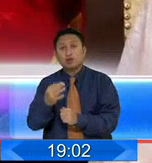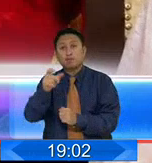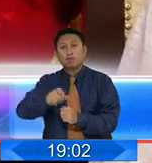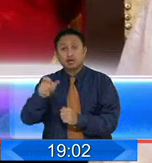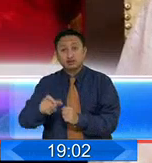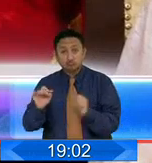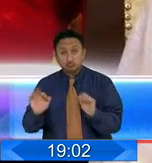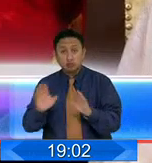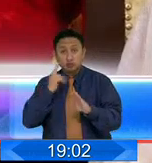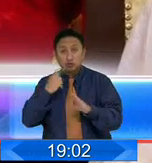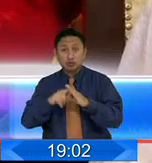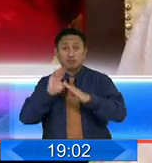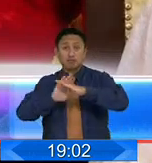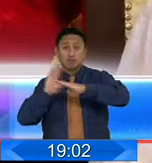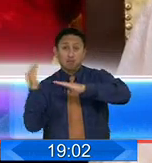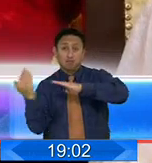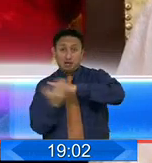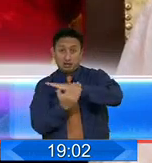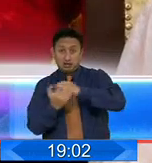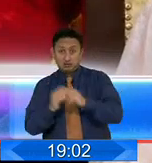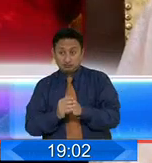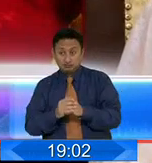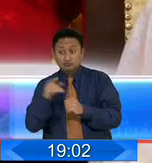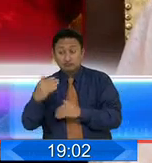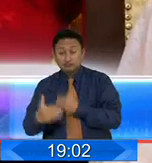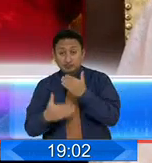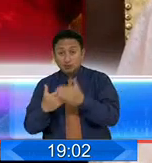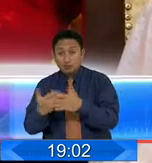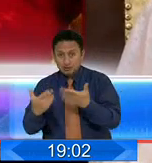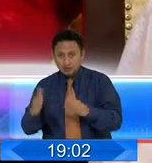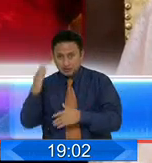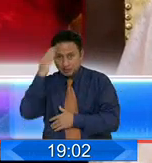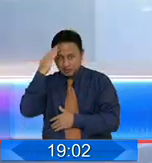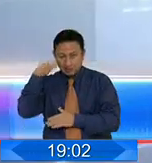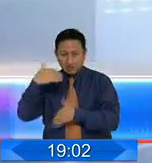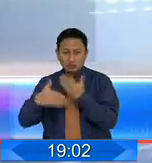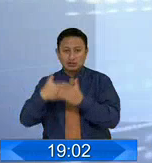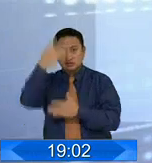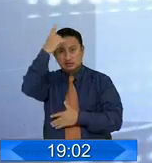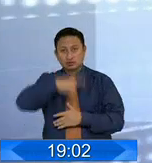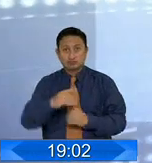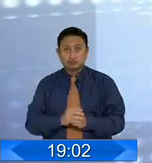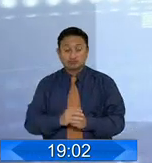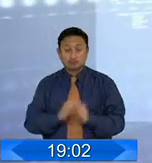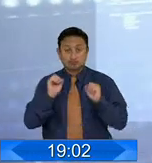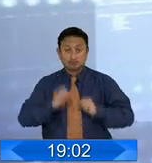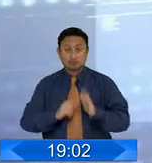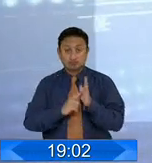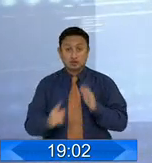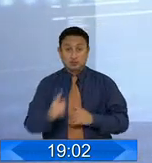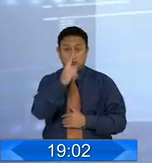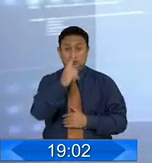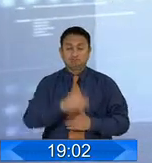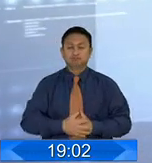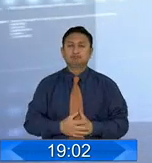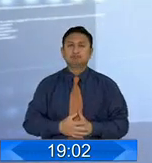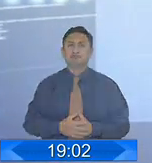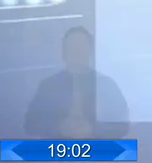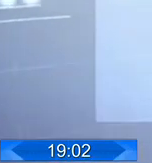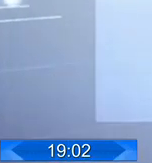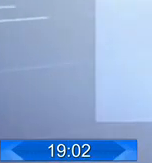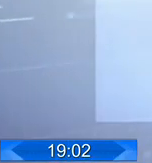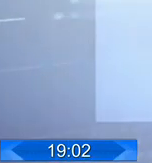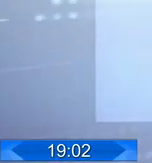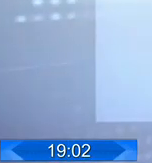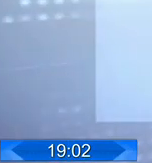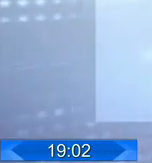bahía, y según eso tomaremos también resoluciones. Se permite el aforo solo del 30% en reuniones y